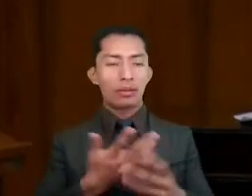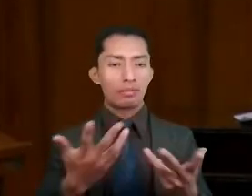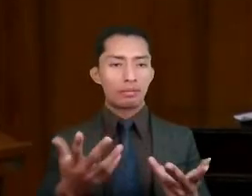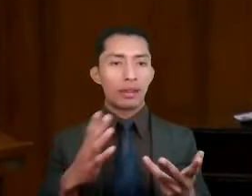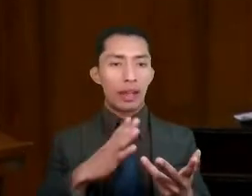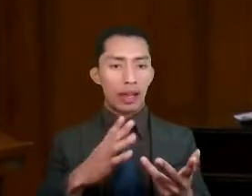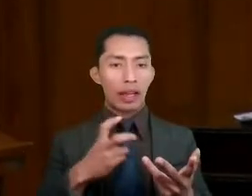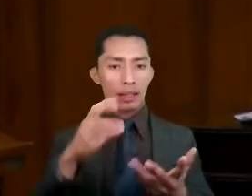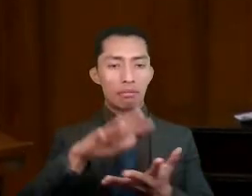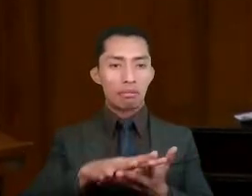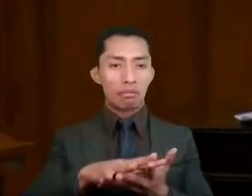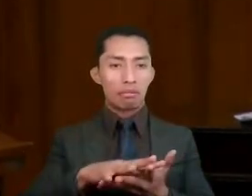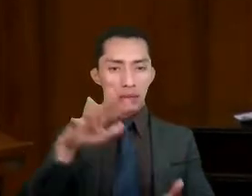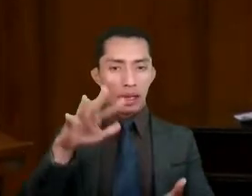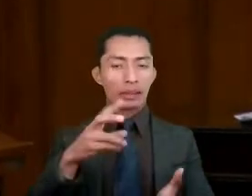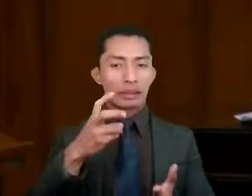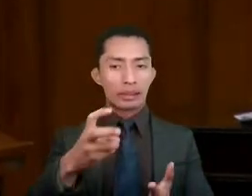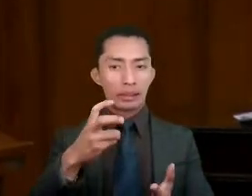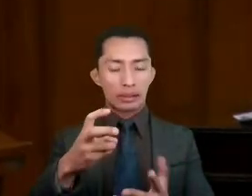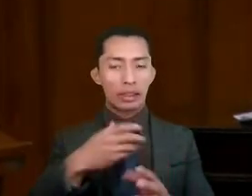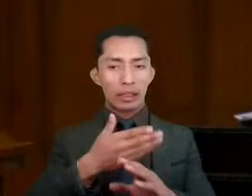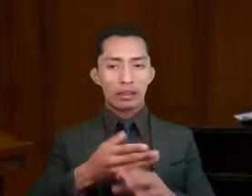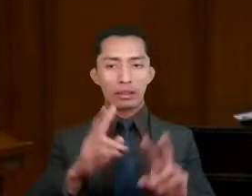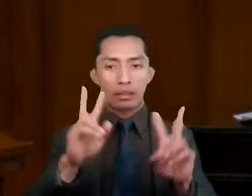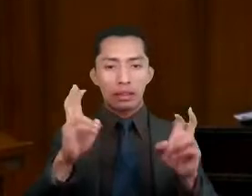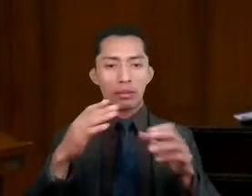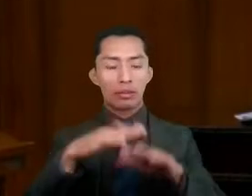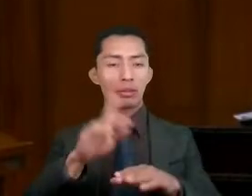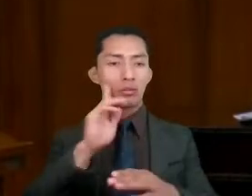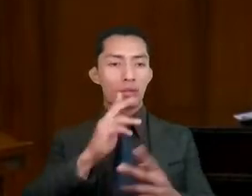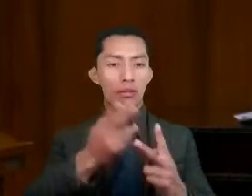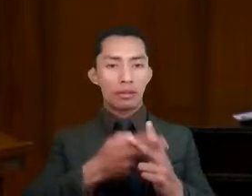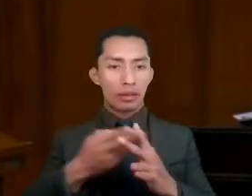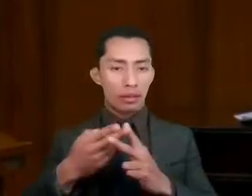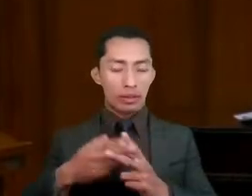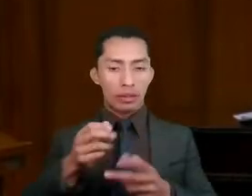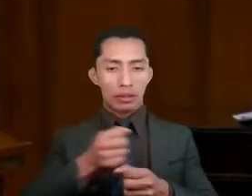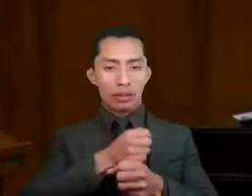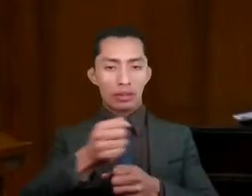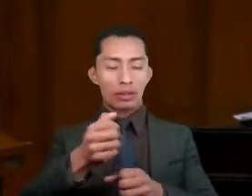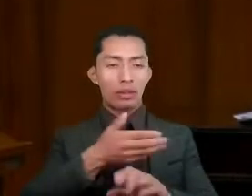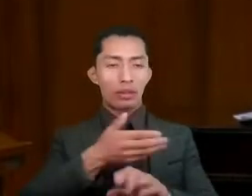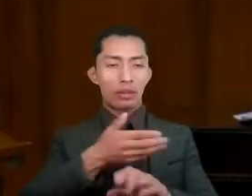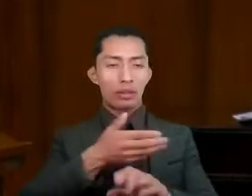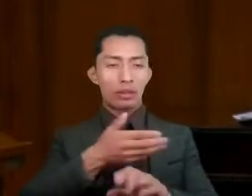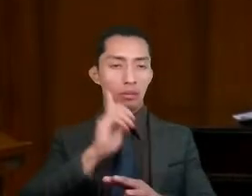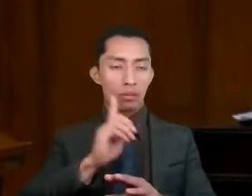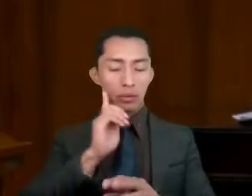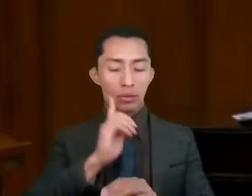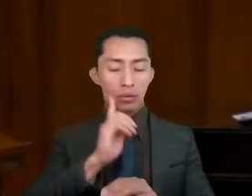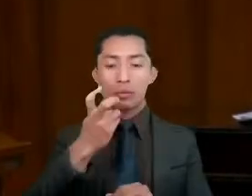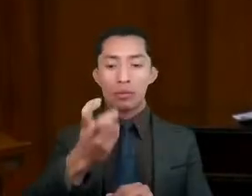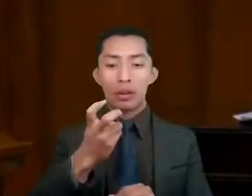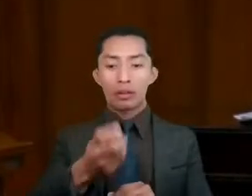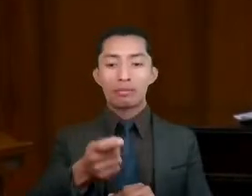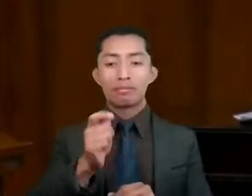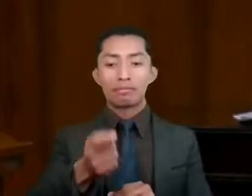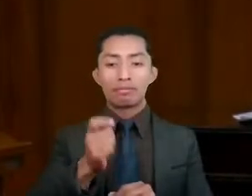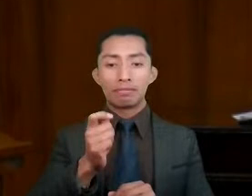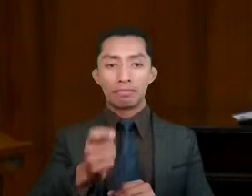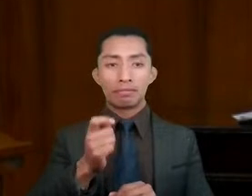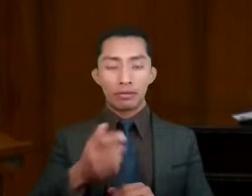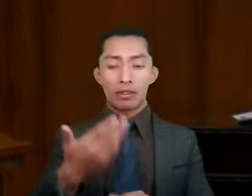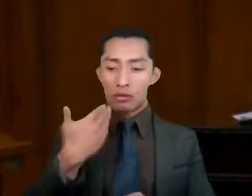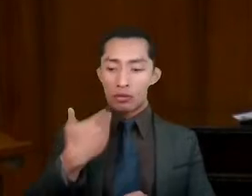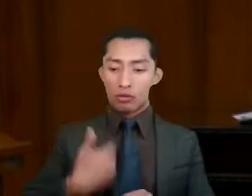el de mayor agresiones en el tema de feminicidios y en el tema de maltrato a las mujeres. Es por eso que, tomando su servidor